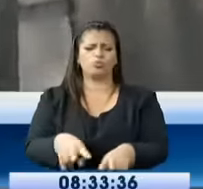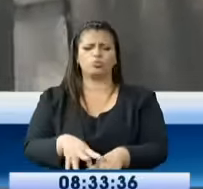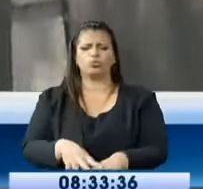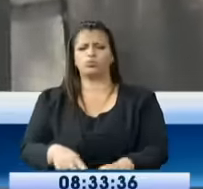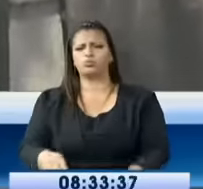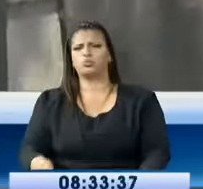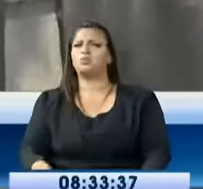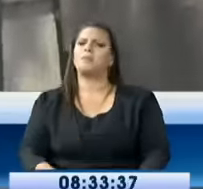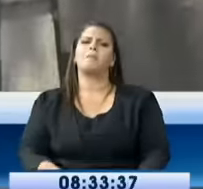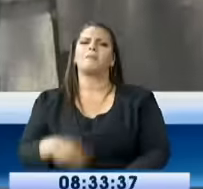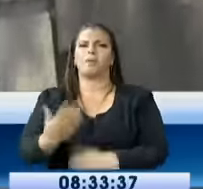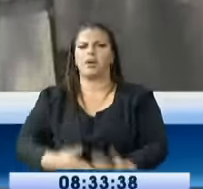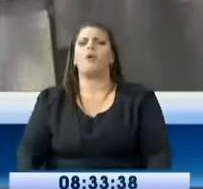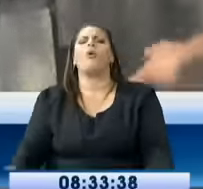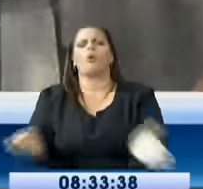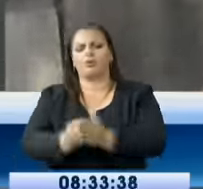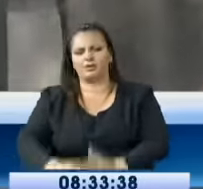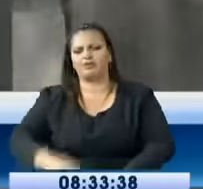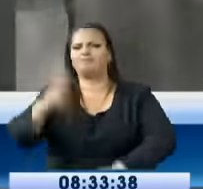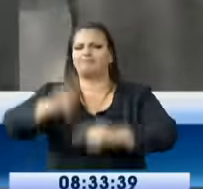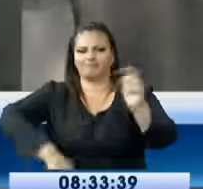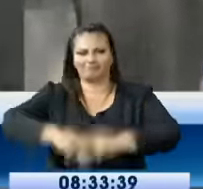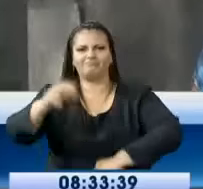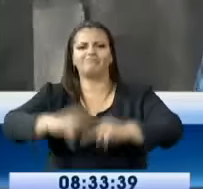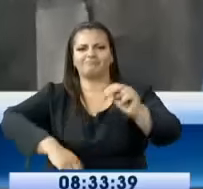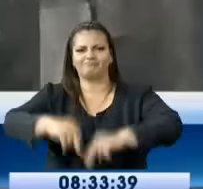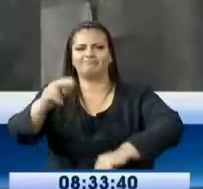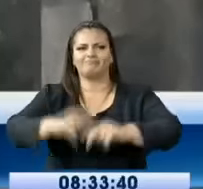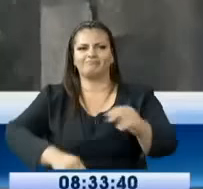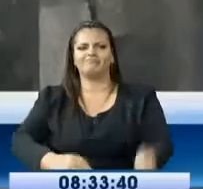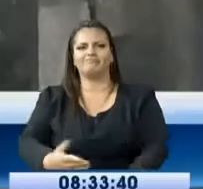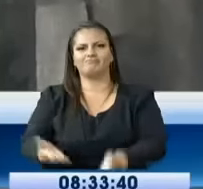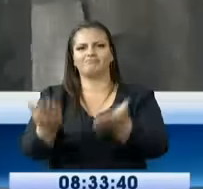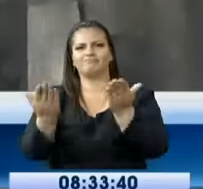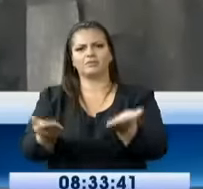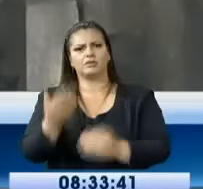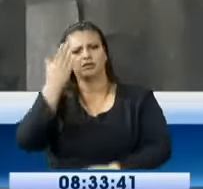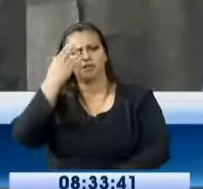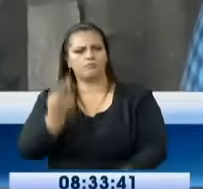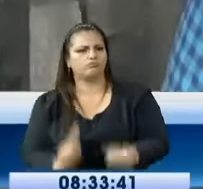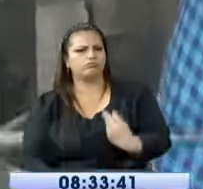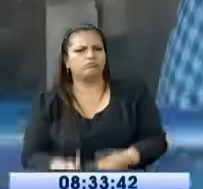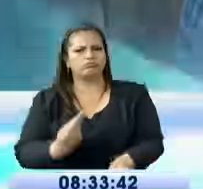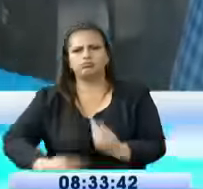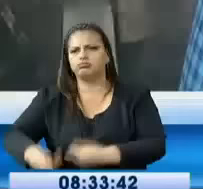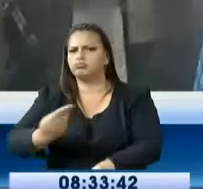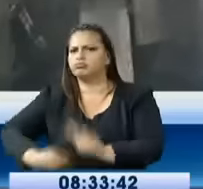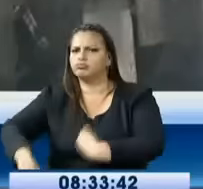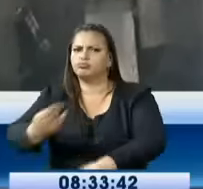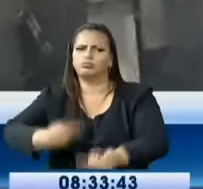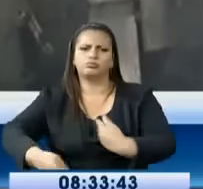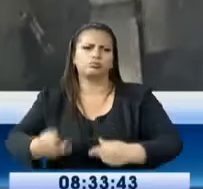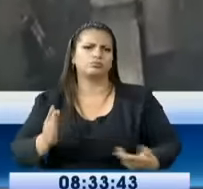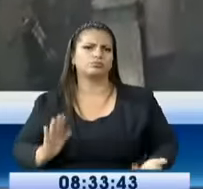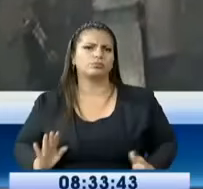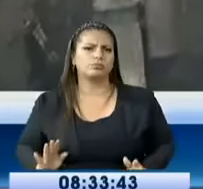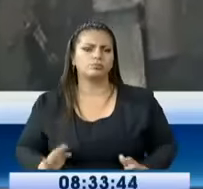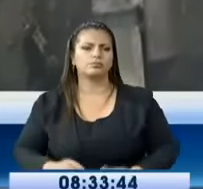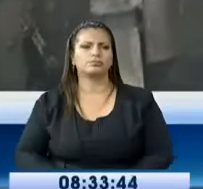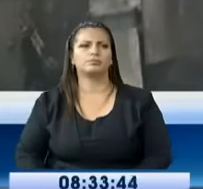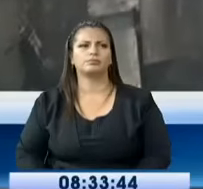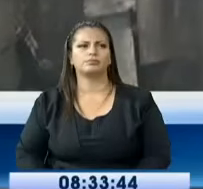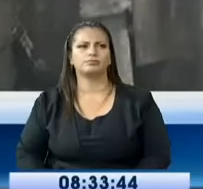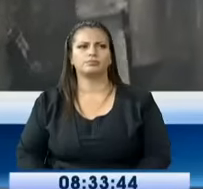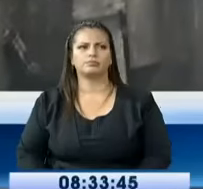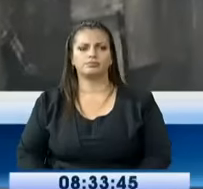llevó. Vamos a hacer, a reestructurar todo esto inmediatamente, puesto que esto es un negocio, es una administración nueva y aparte